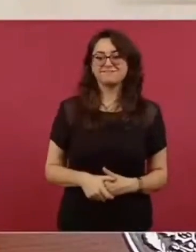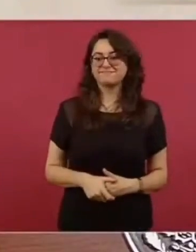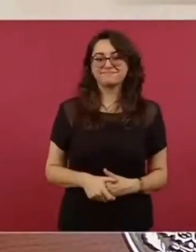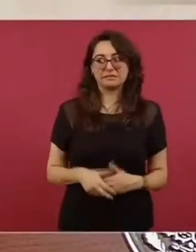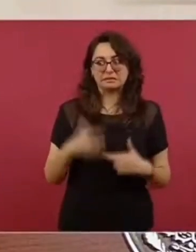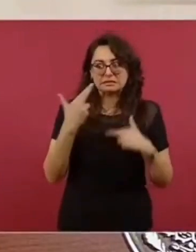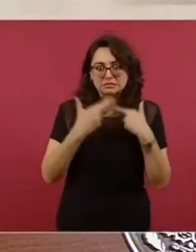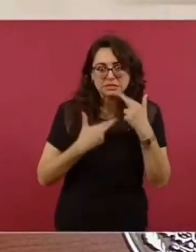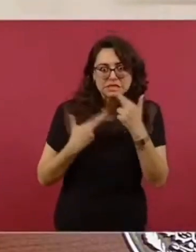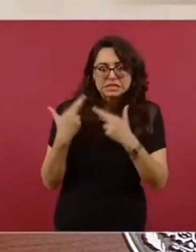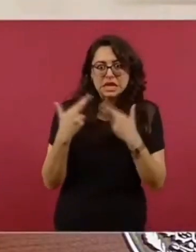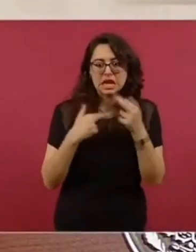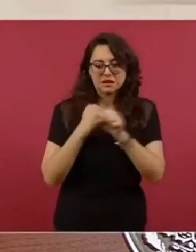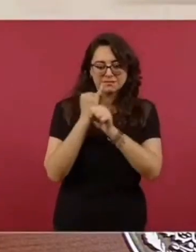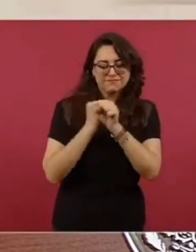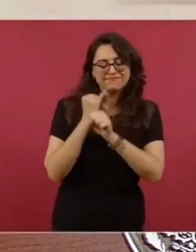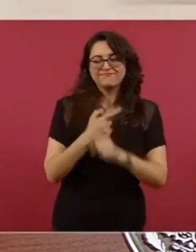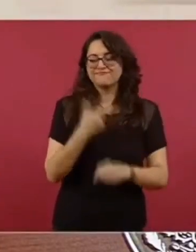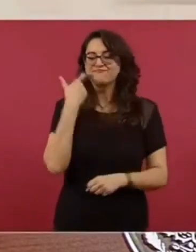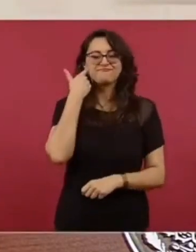Eso.